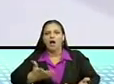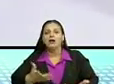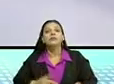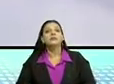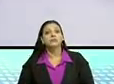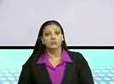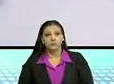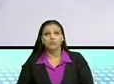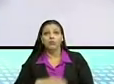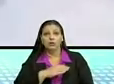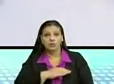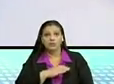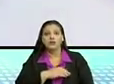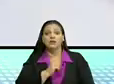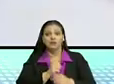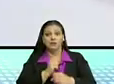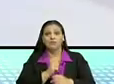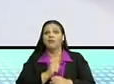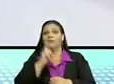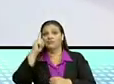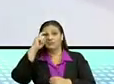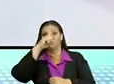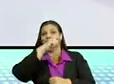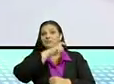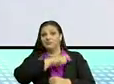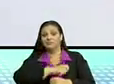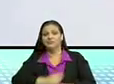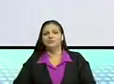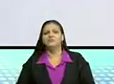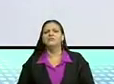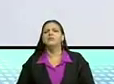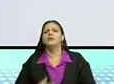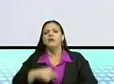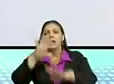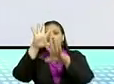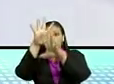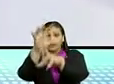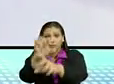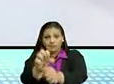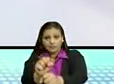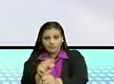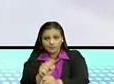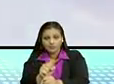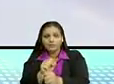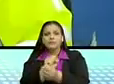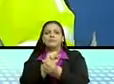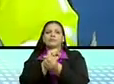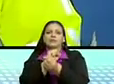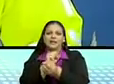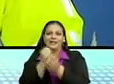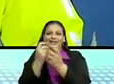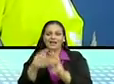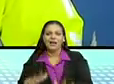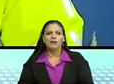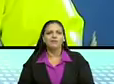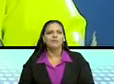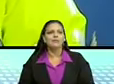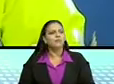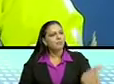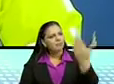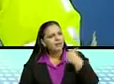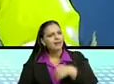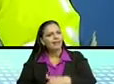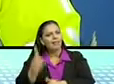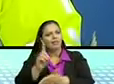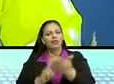las autoridades hagan lo suyo, nosotros también tenemos que hacer lo nuestro. Nuestra parte es ir y asentar la denuncia.